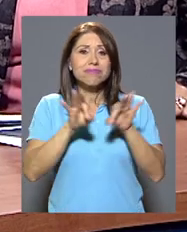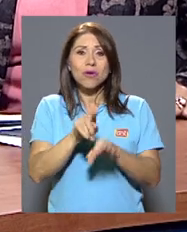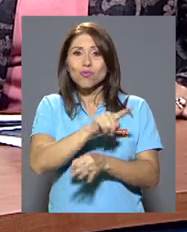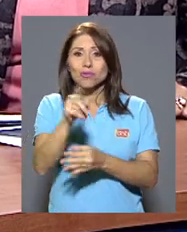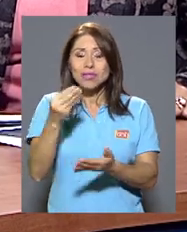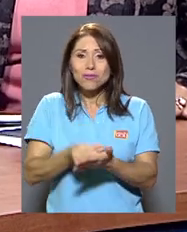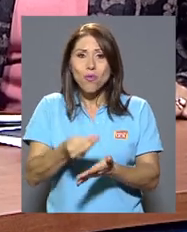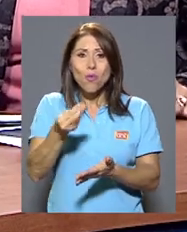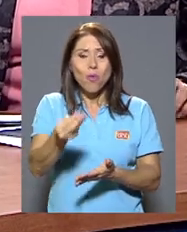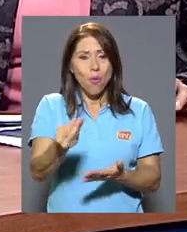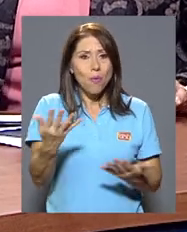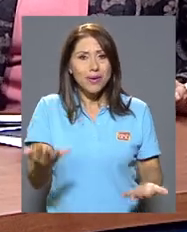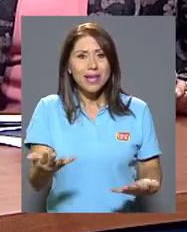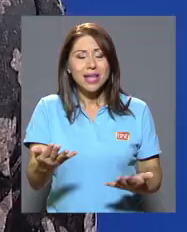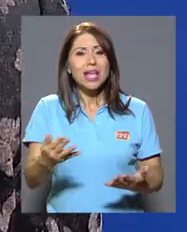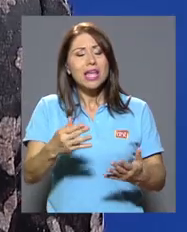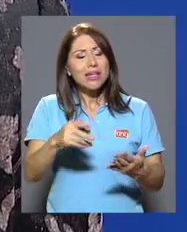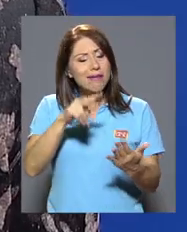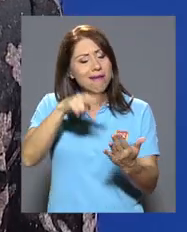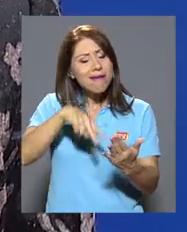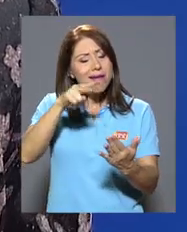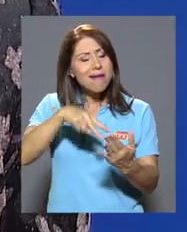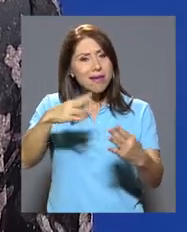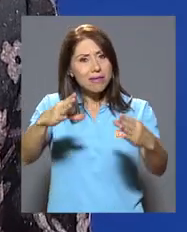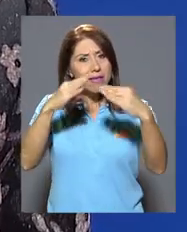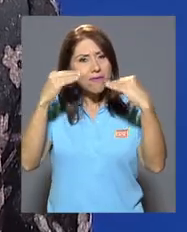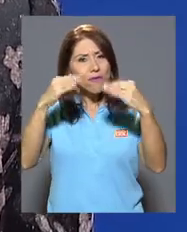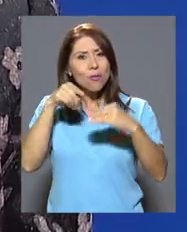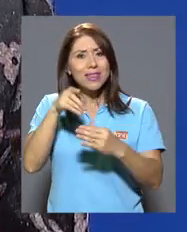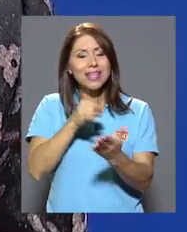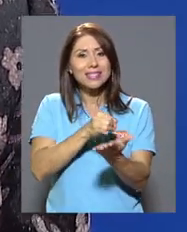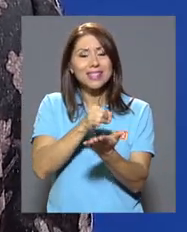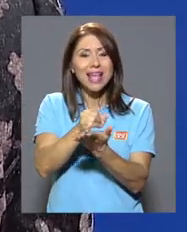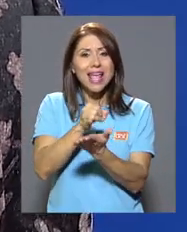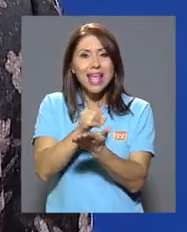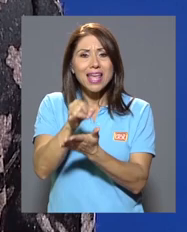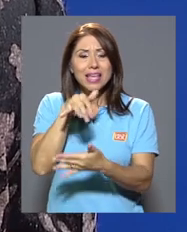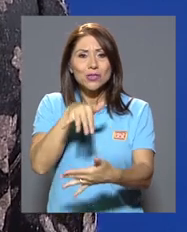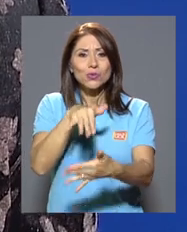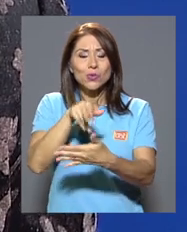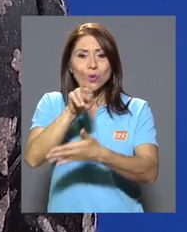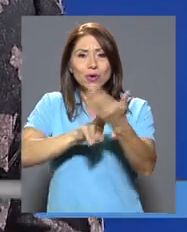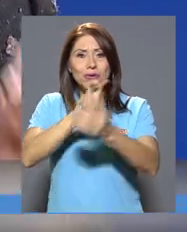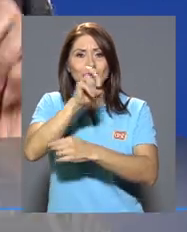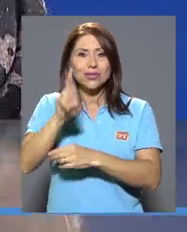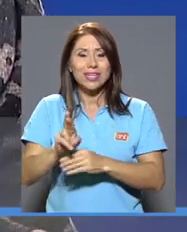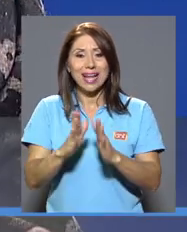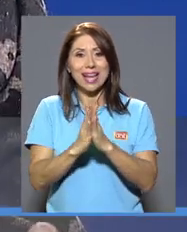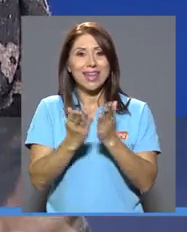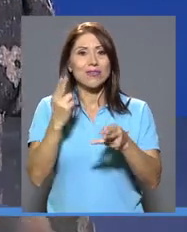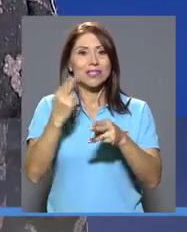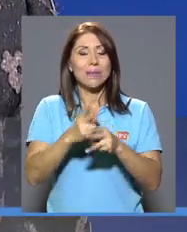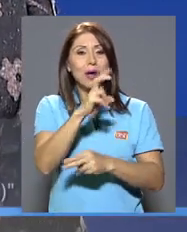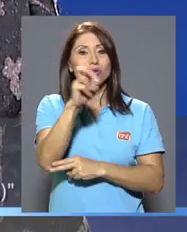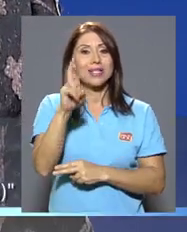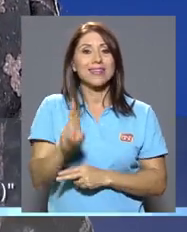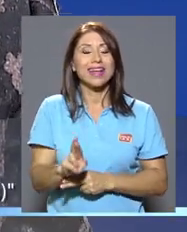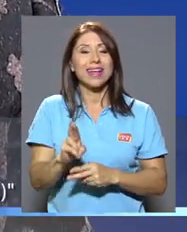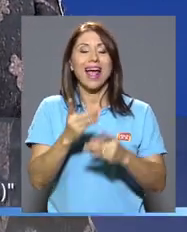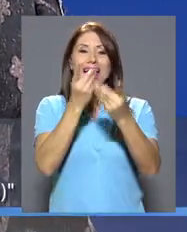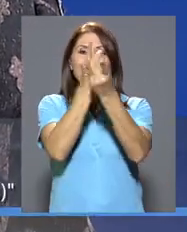compren lo consigan y se informen de este estudio que se genera desde la universidad de costa rica el libro costa rica la democracia